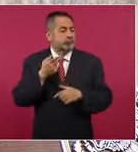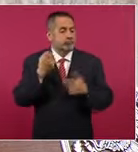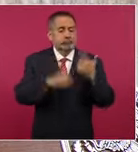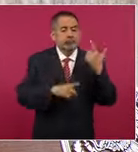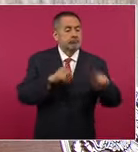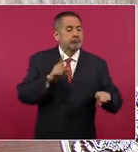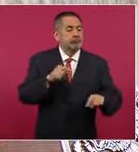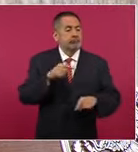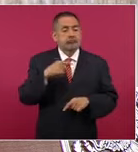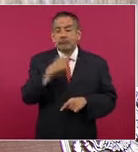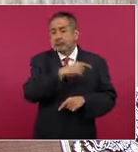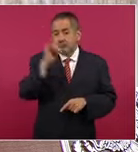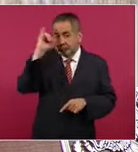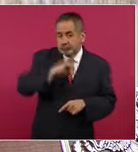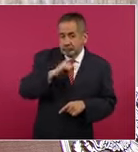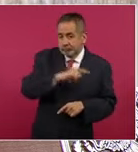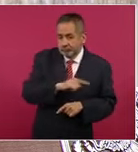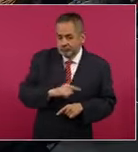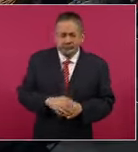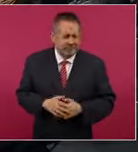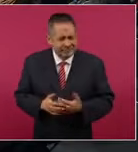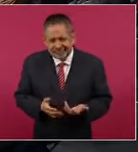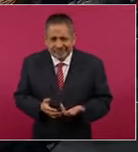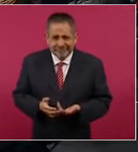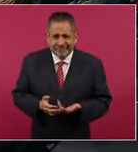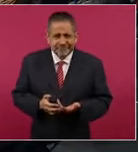opositores. Imagínense